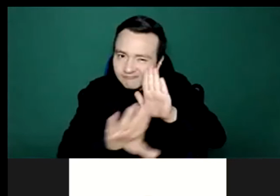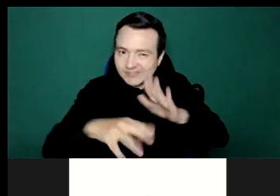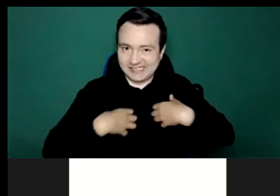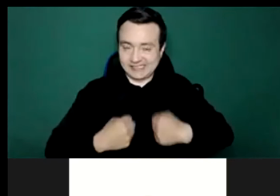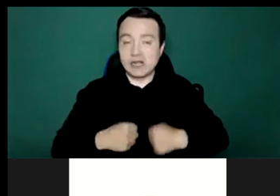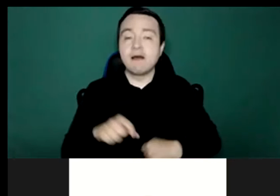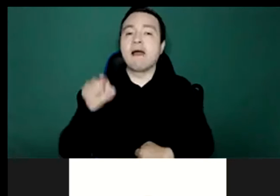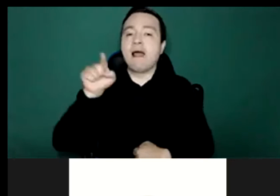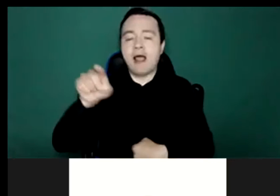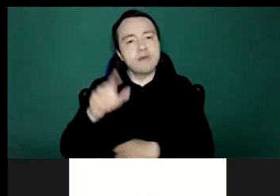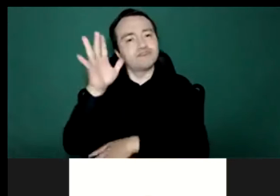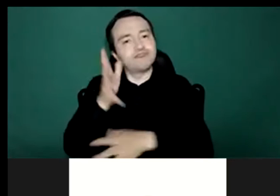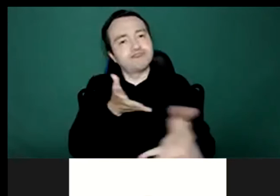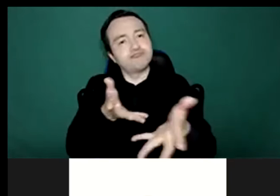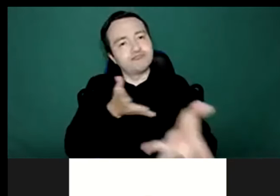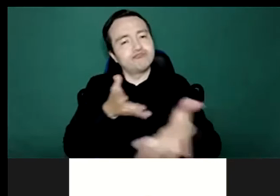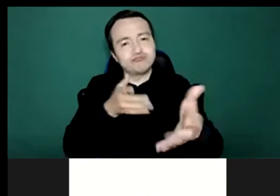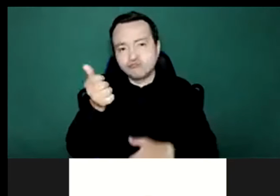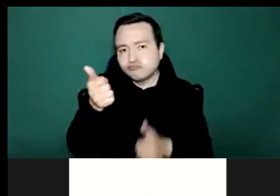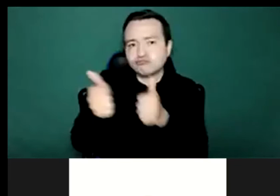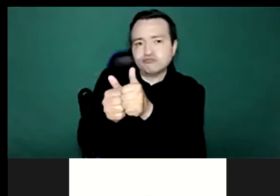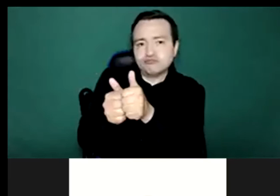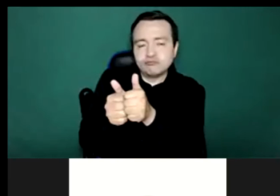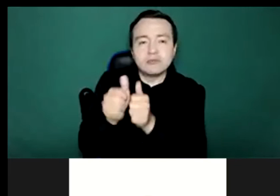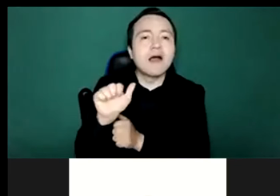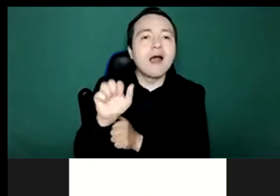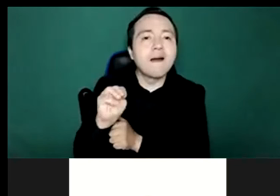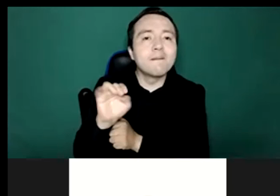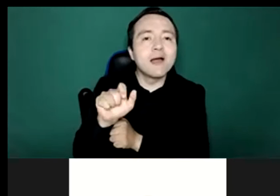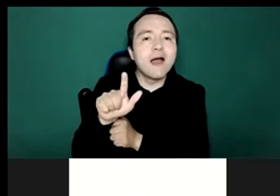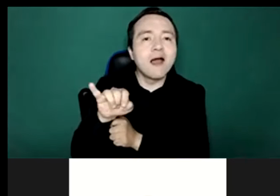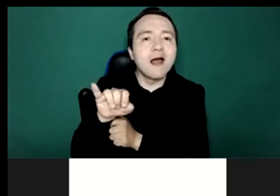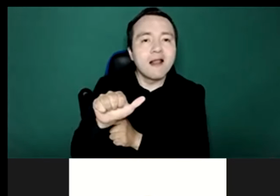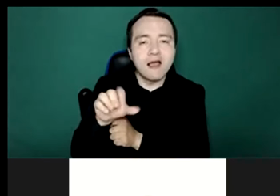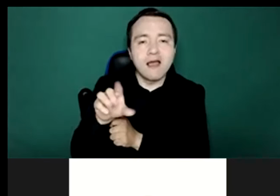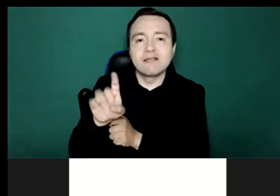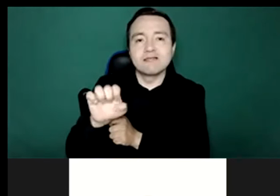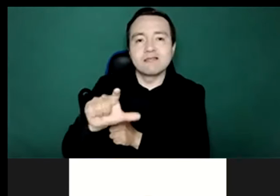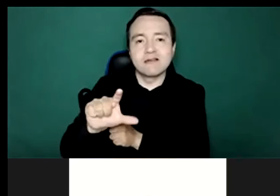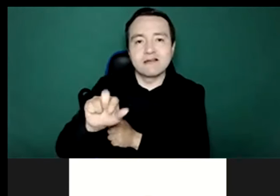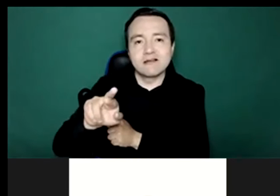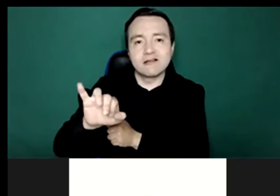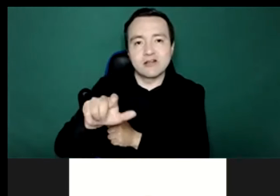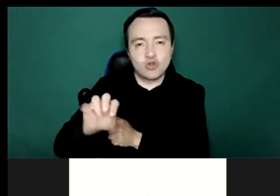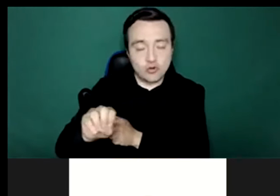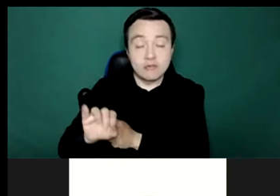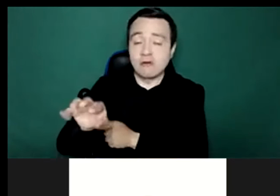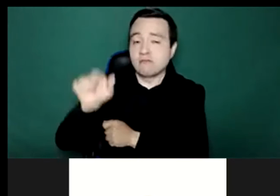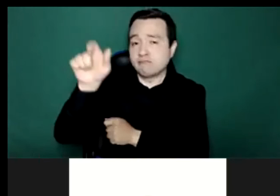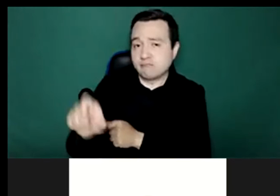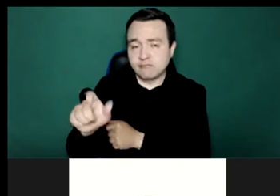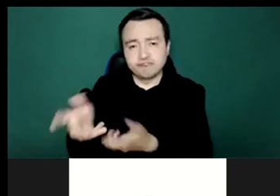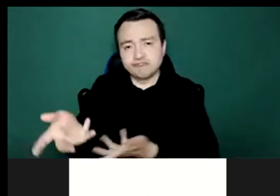y orientación de la doctora Amaria del Riego, jefa de la unidad de servicio en el